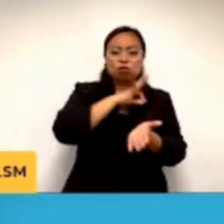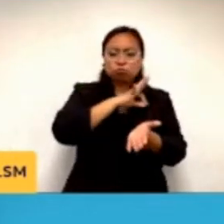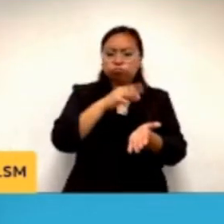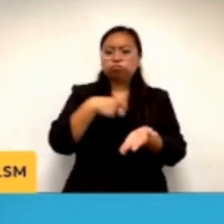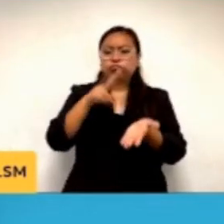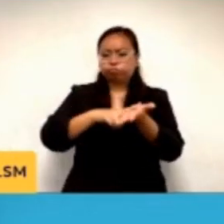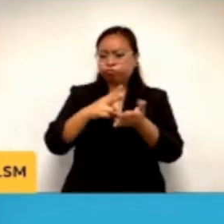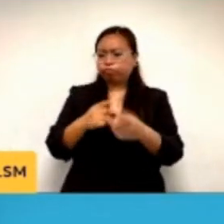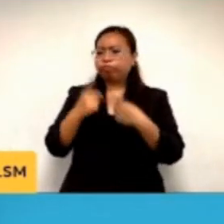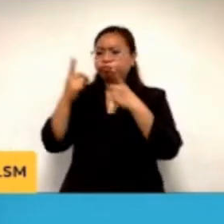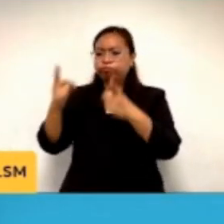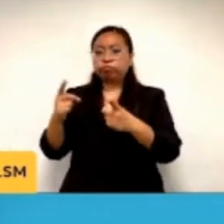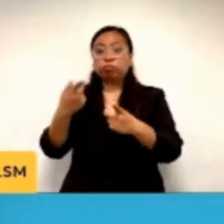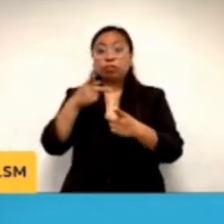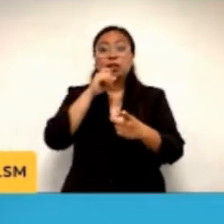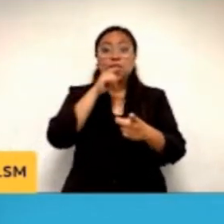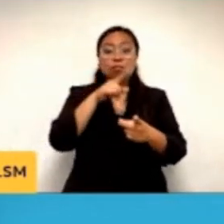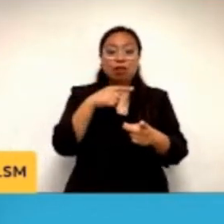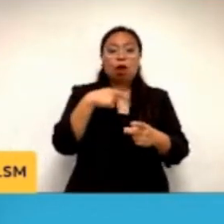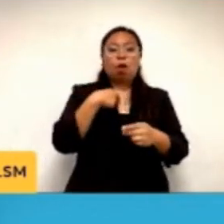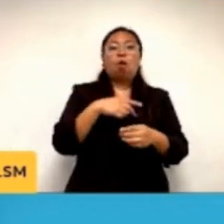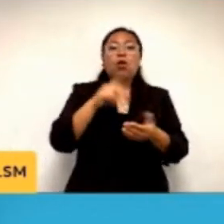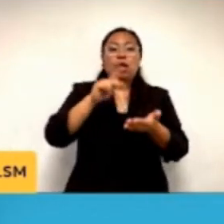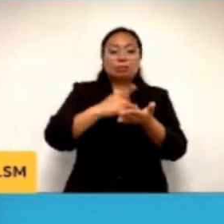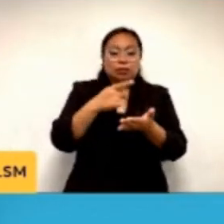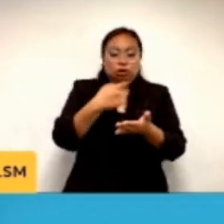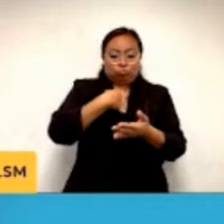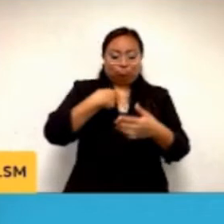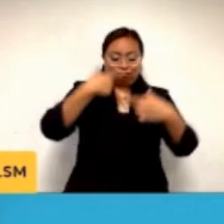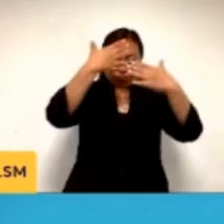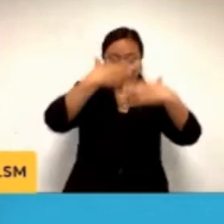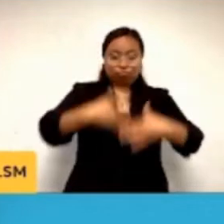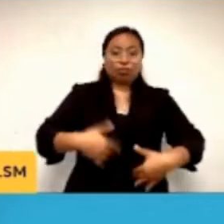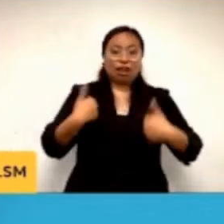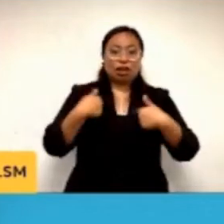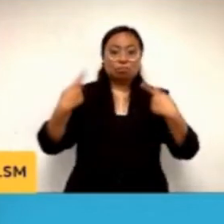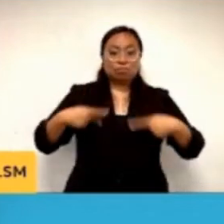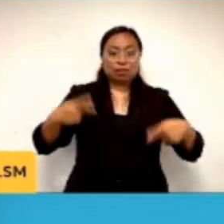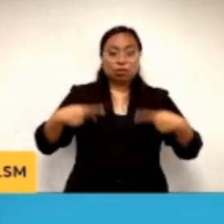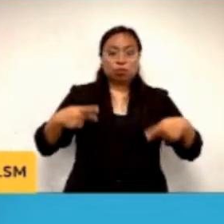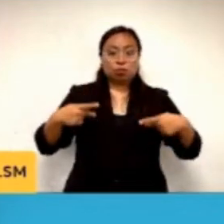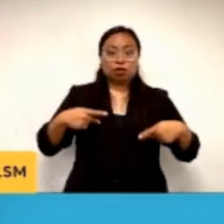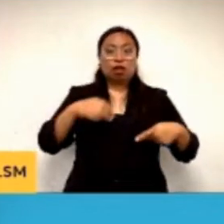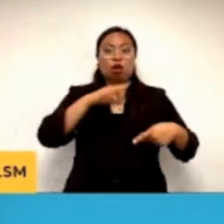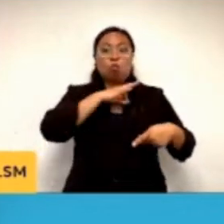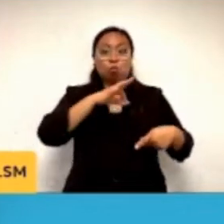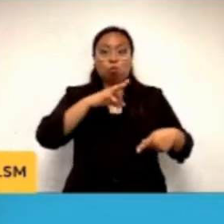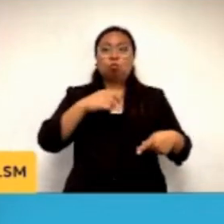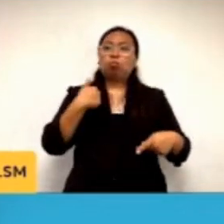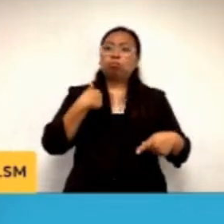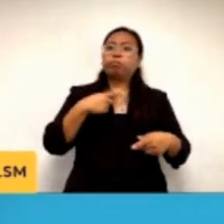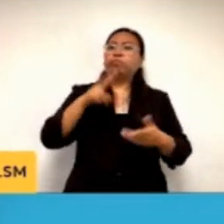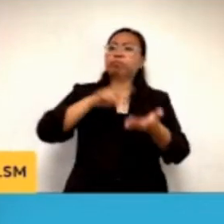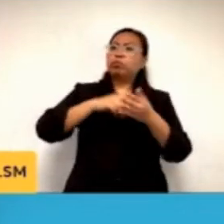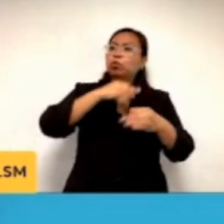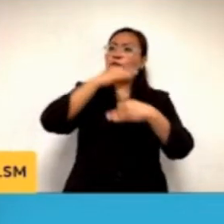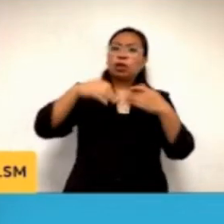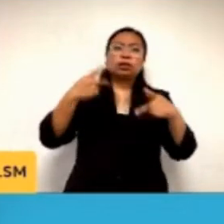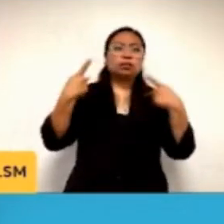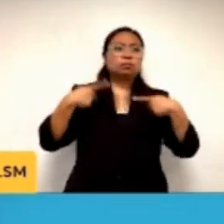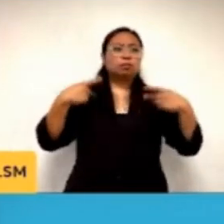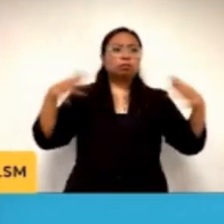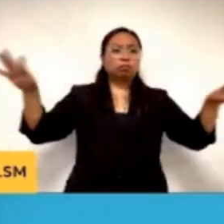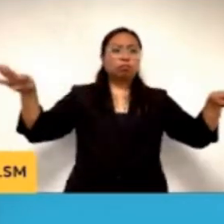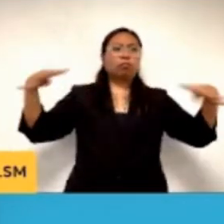tiempo posicionarte como una persona relevante, porque que no se nos olvide que en el capital social, la manera en la que nosotras